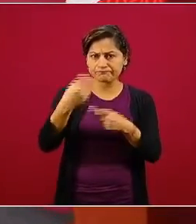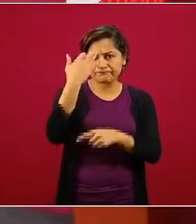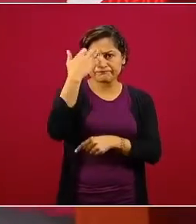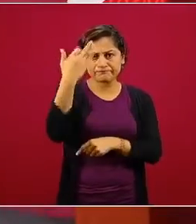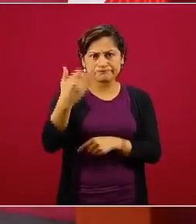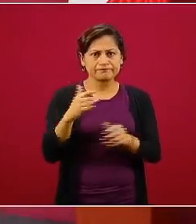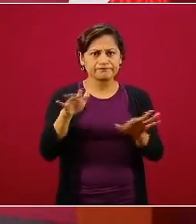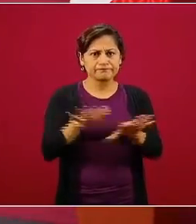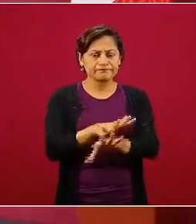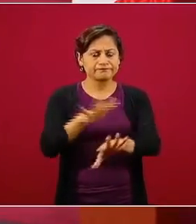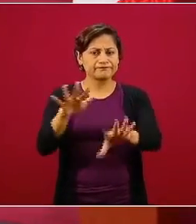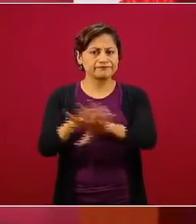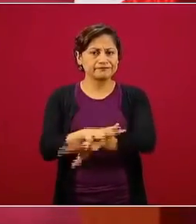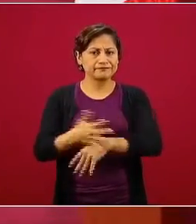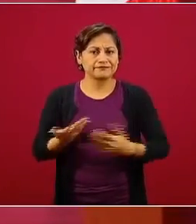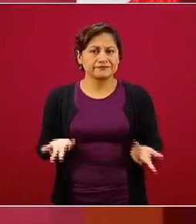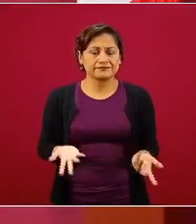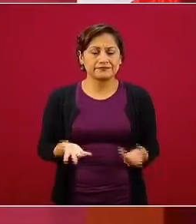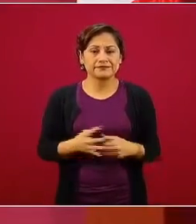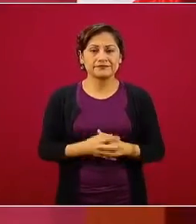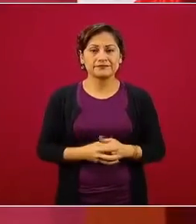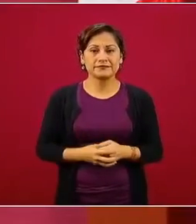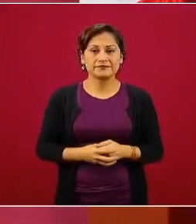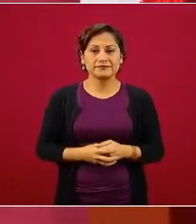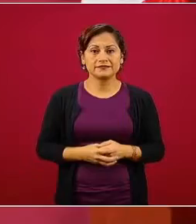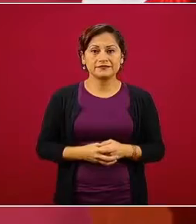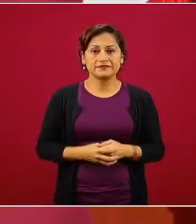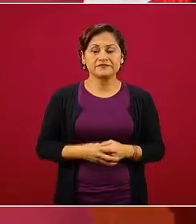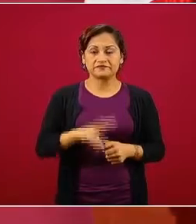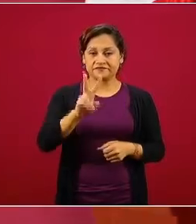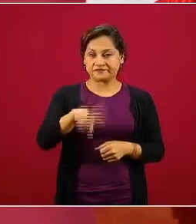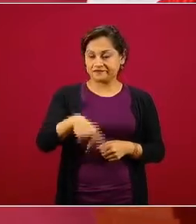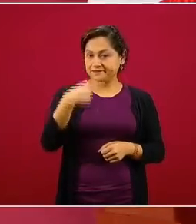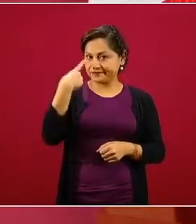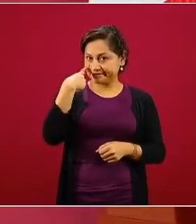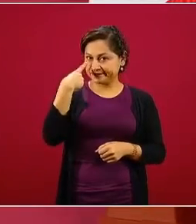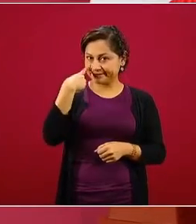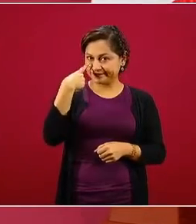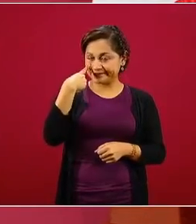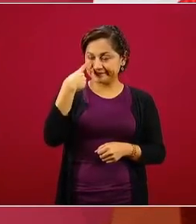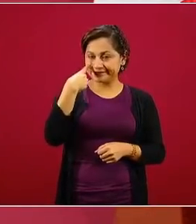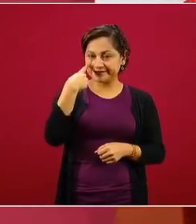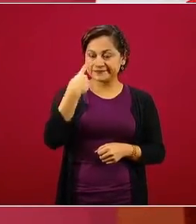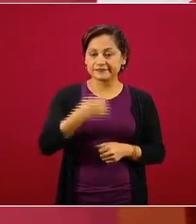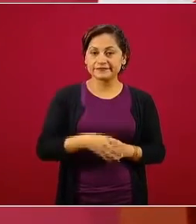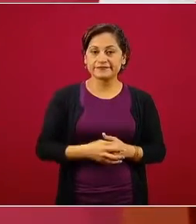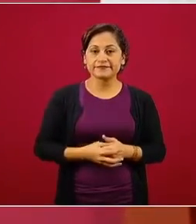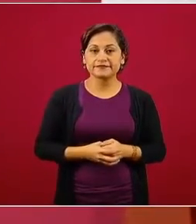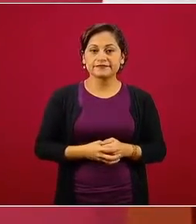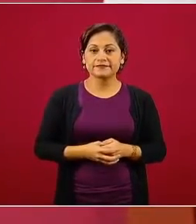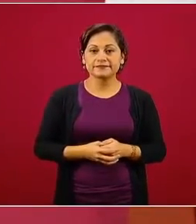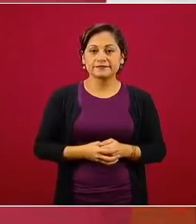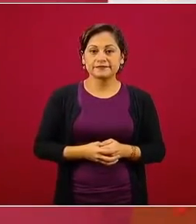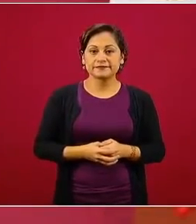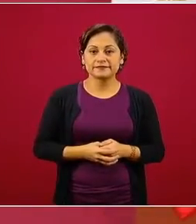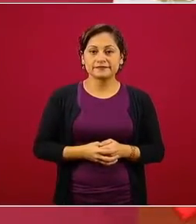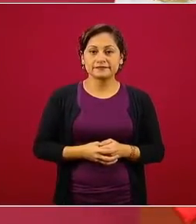Además, todo eso, fíjense, la paradoja, es más